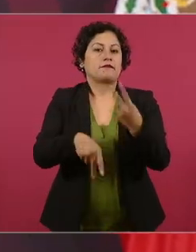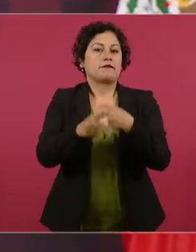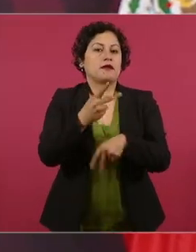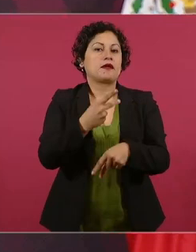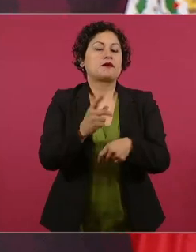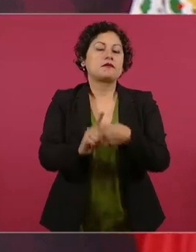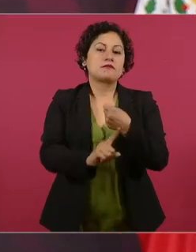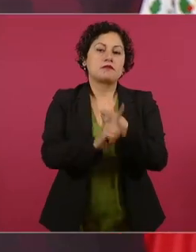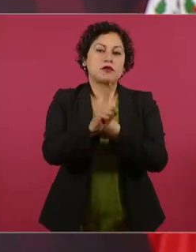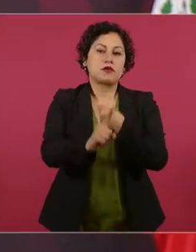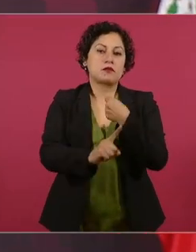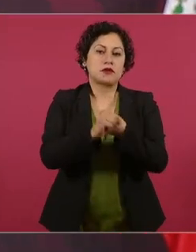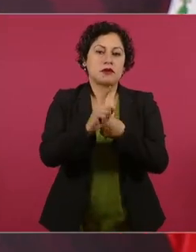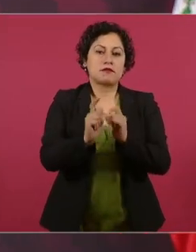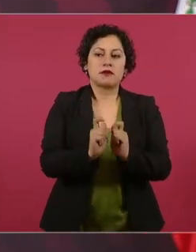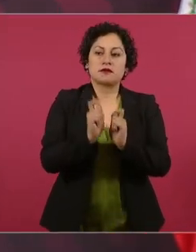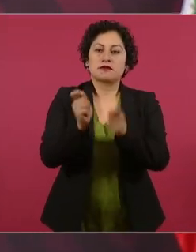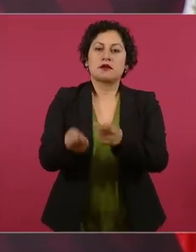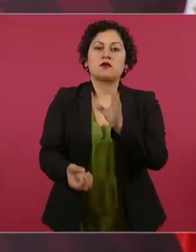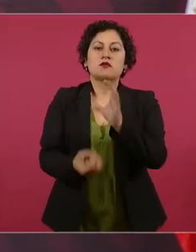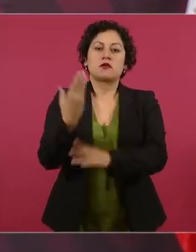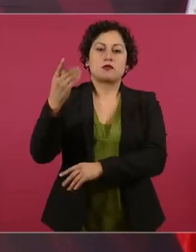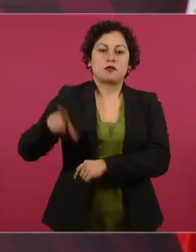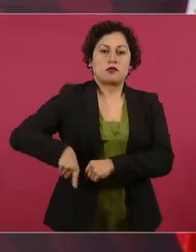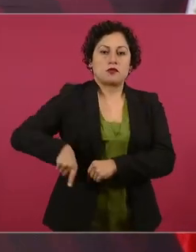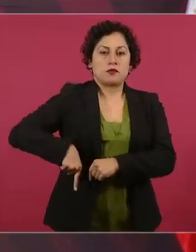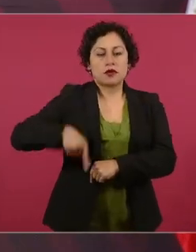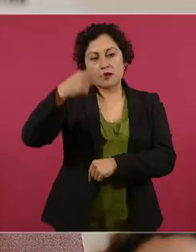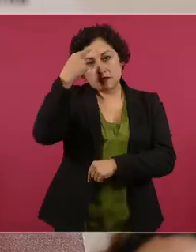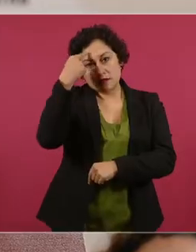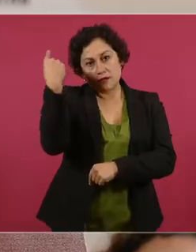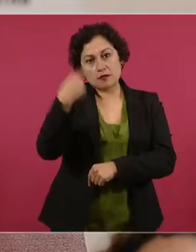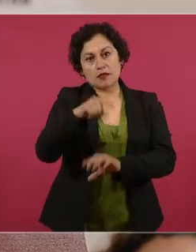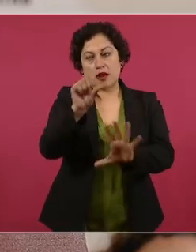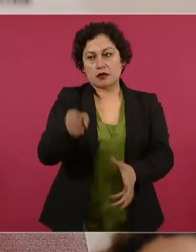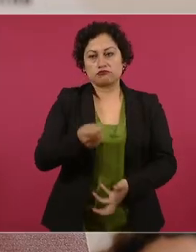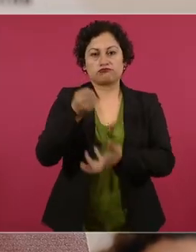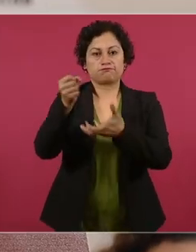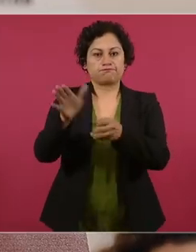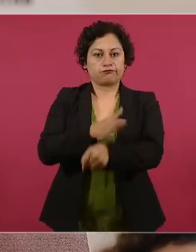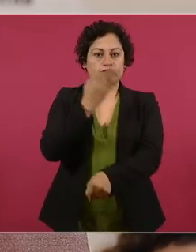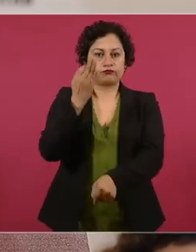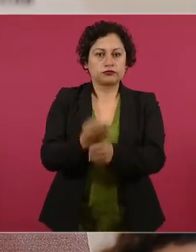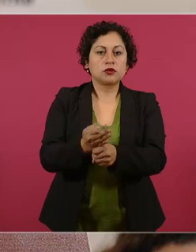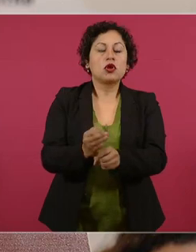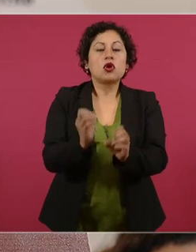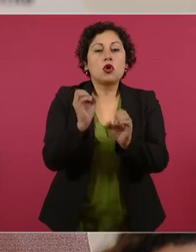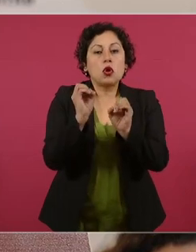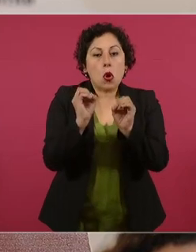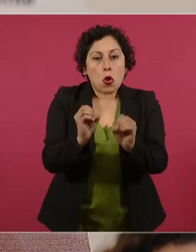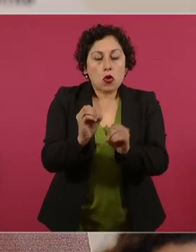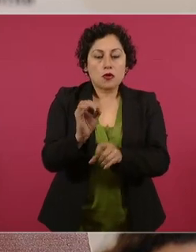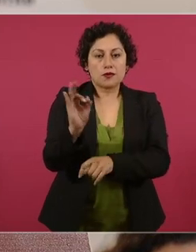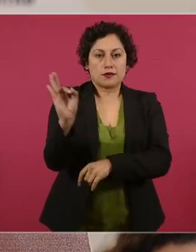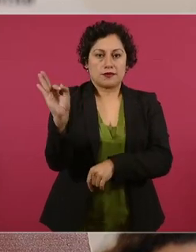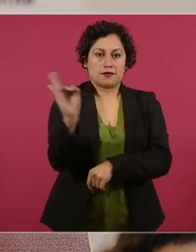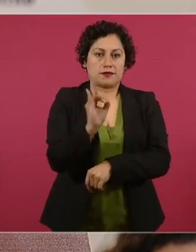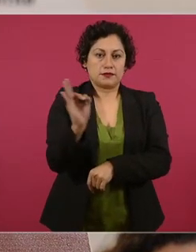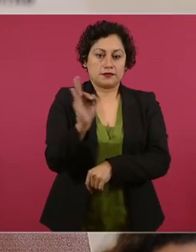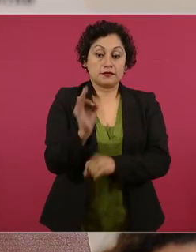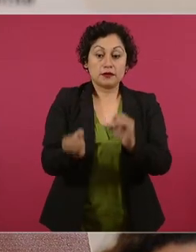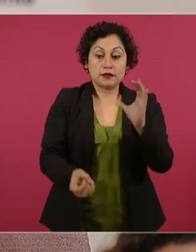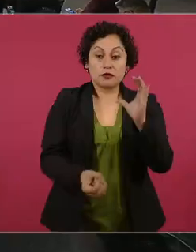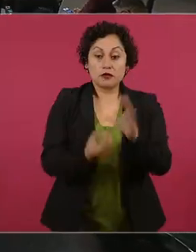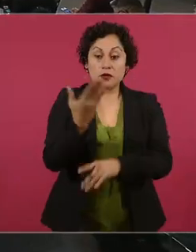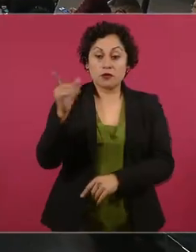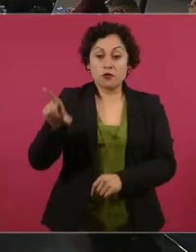el nuevo gobierno tenga recursos o que se vea obligado a llevar a cabo